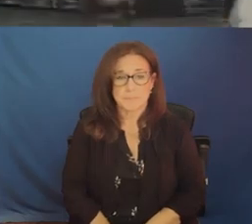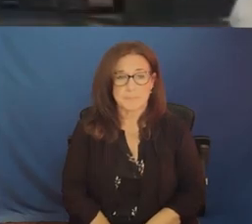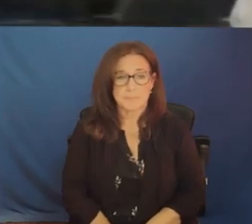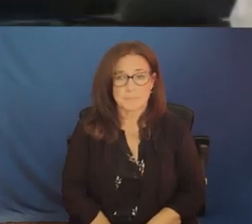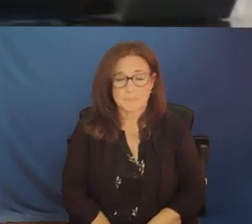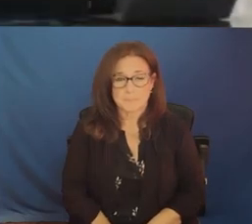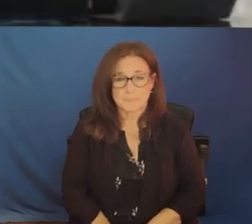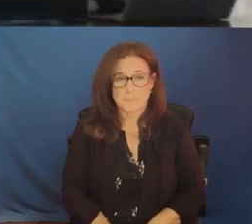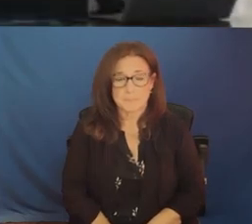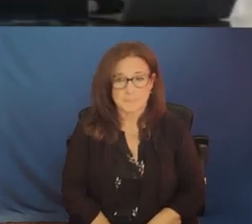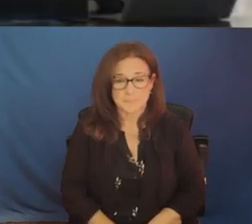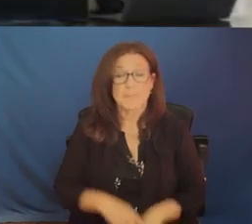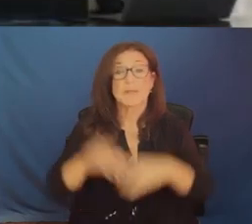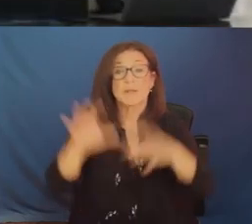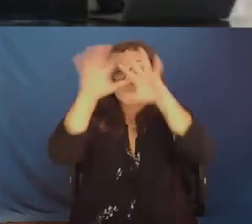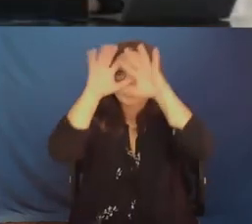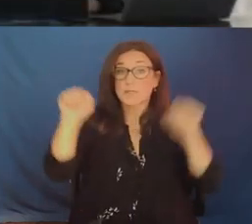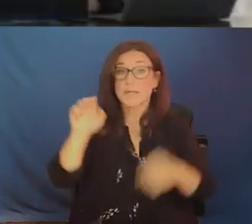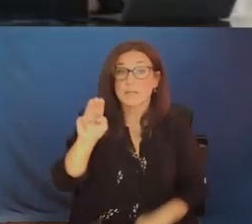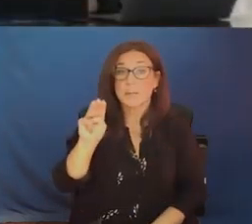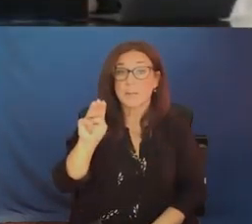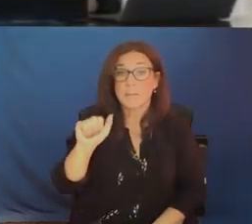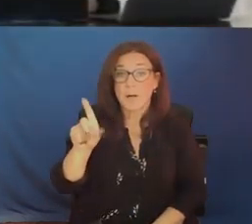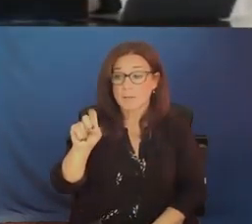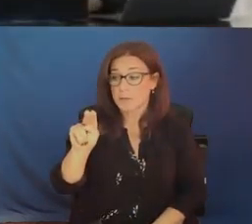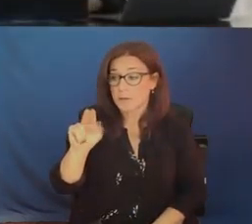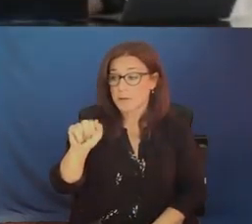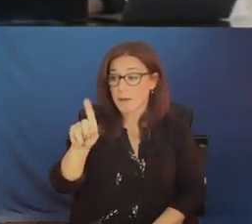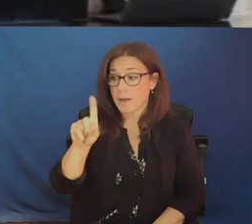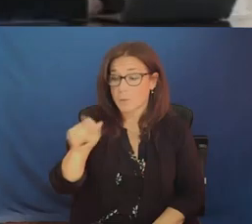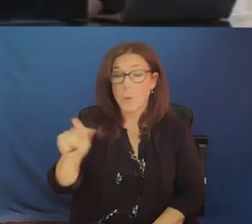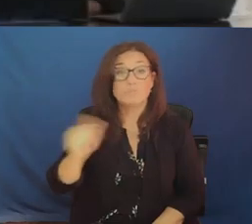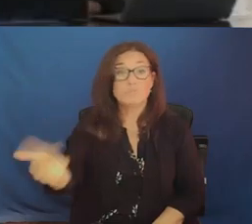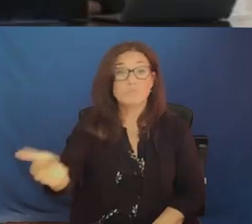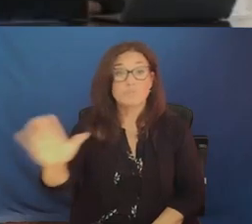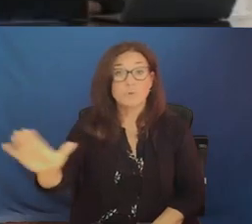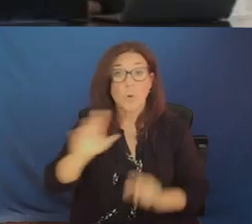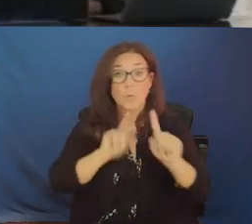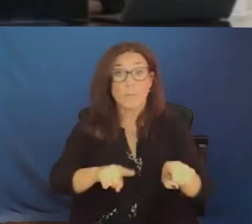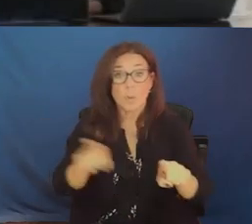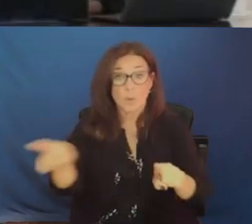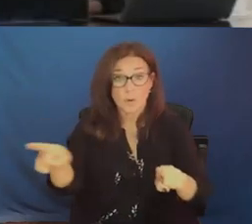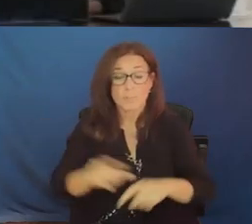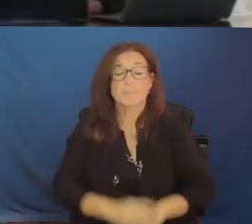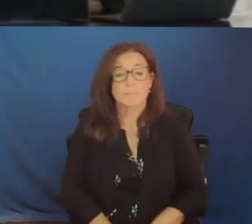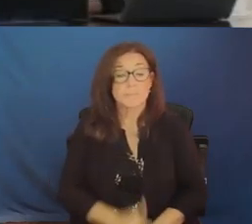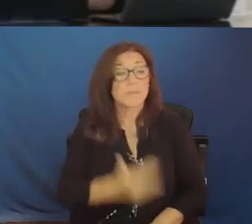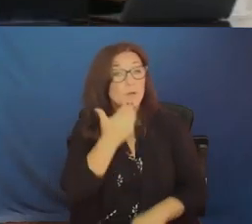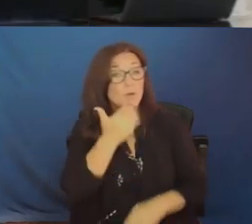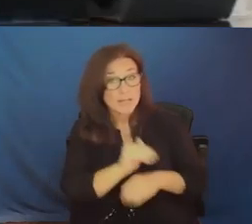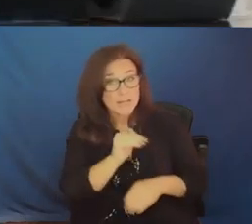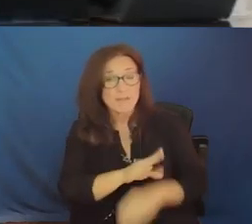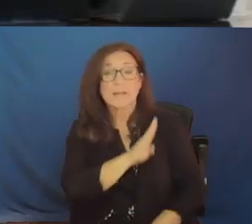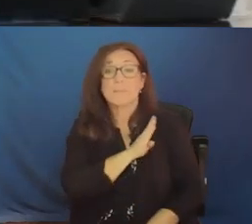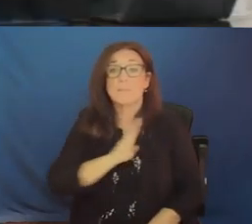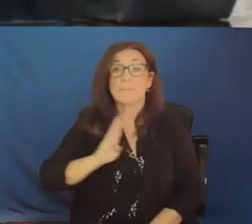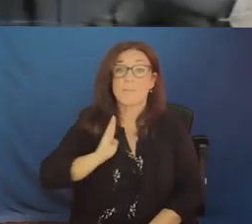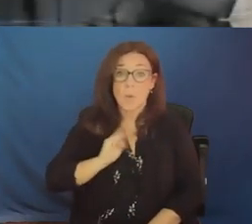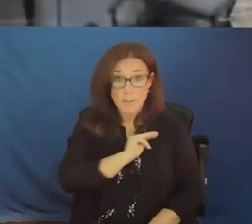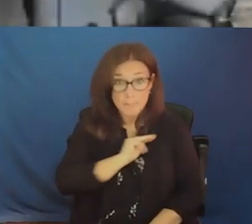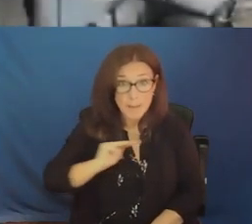superintendente maldonado por favor continúe con su reporte muchas gracias y buenas tardes miembros del consejo